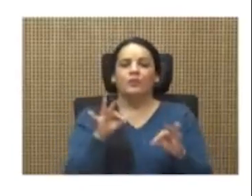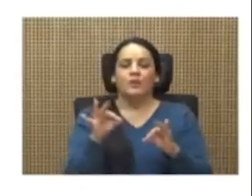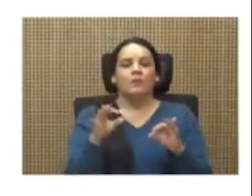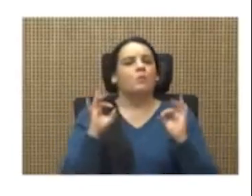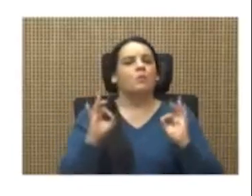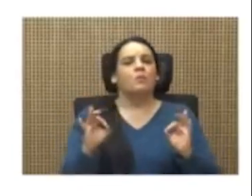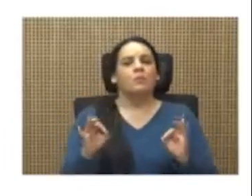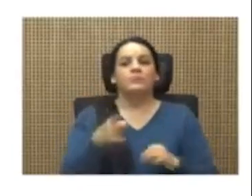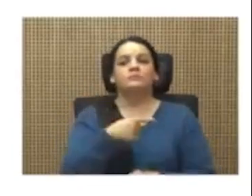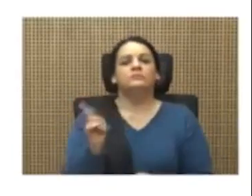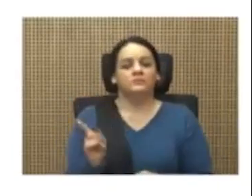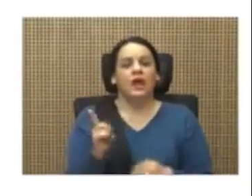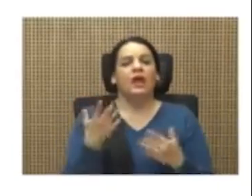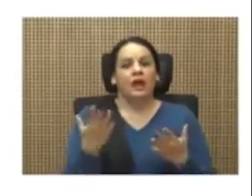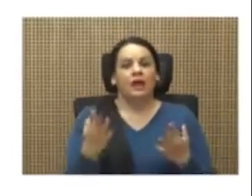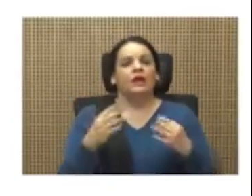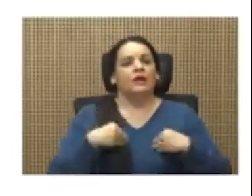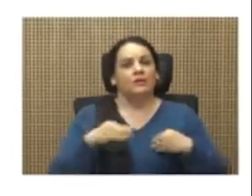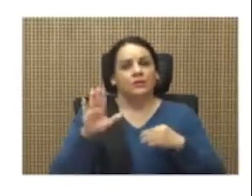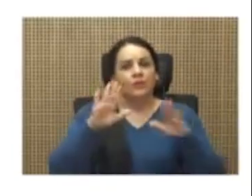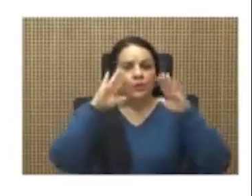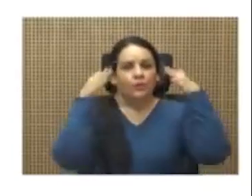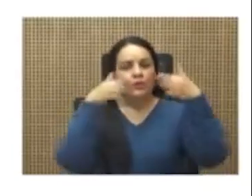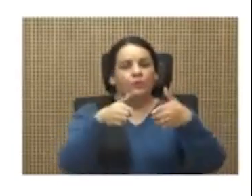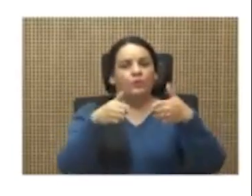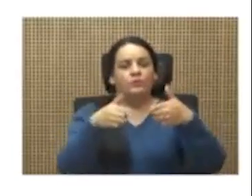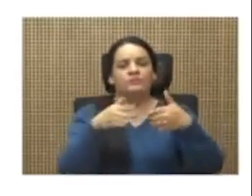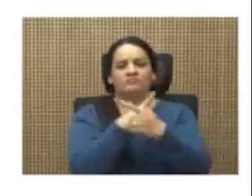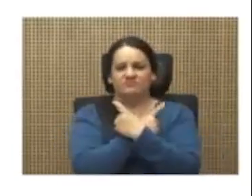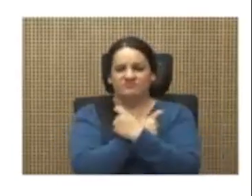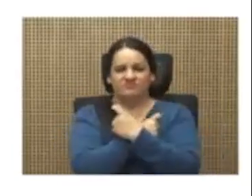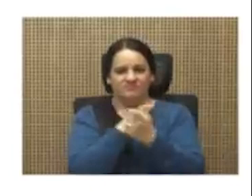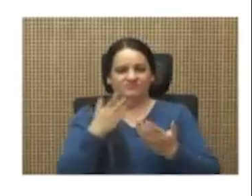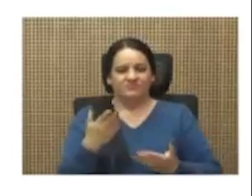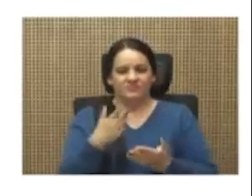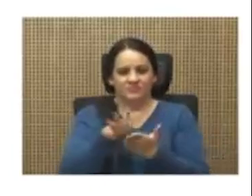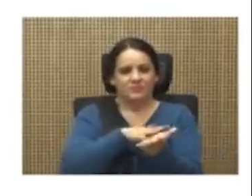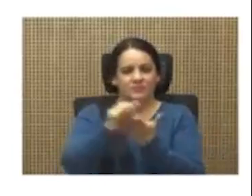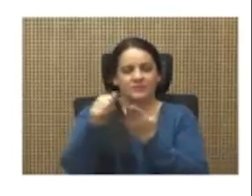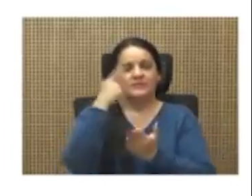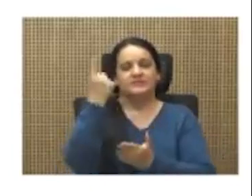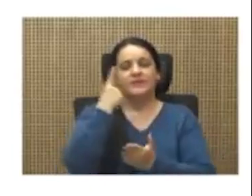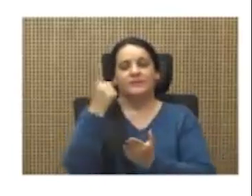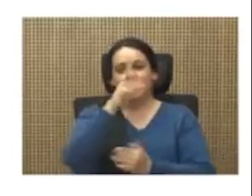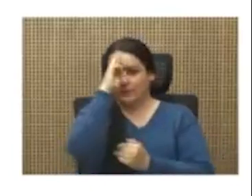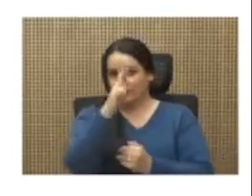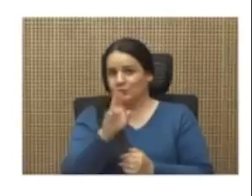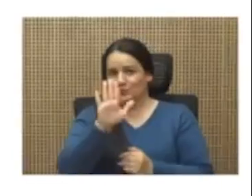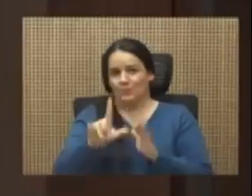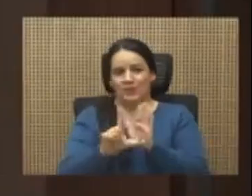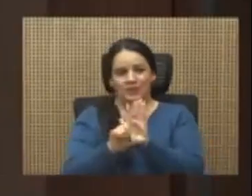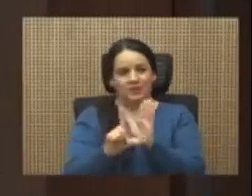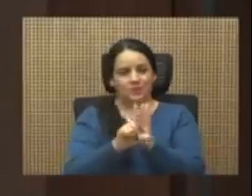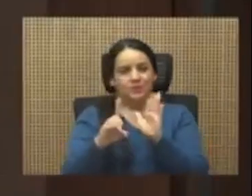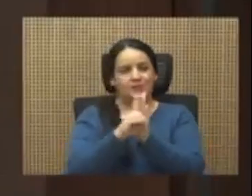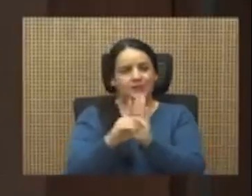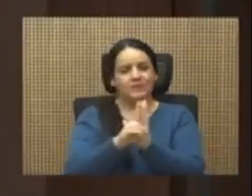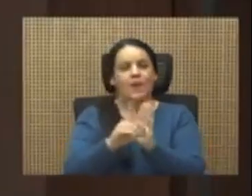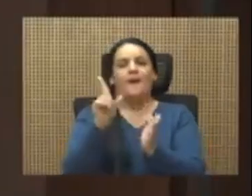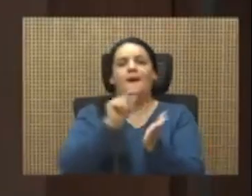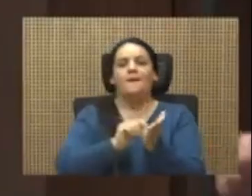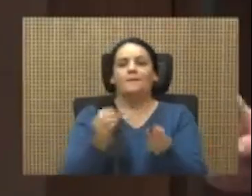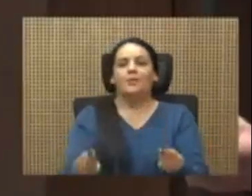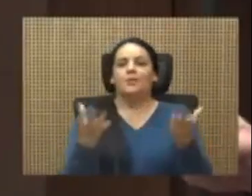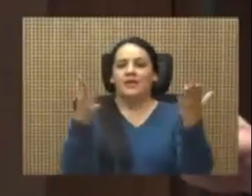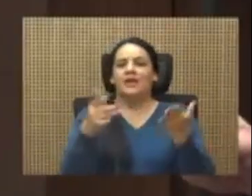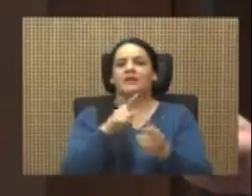a reconsiderar su enfoque tóxico y destructivo pero siempre respetando su legítimo derecho a publicar exactamente lo